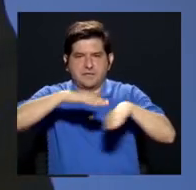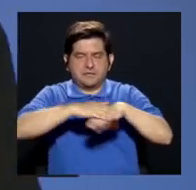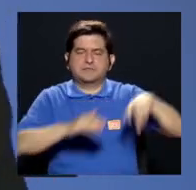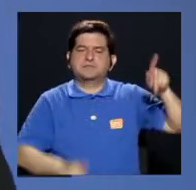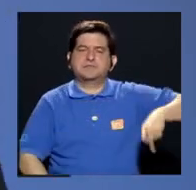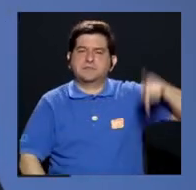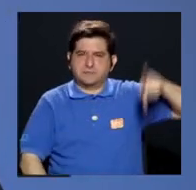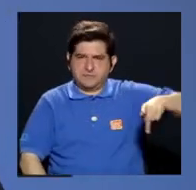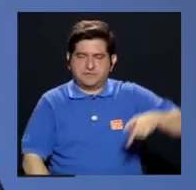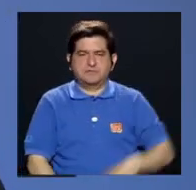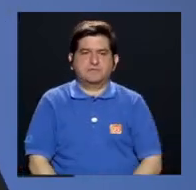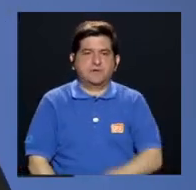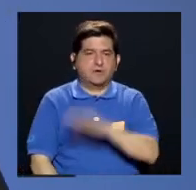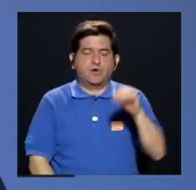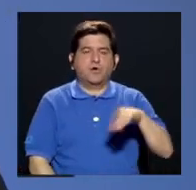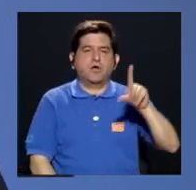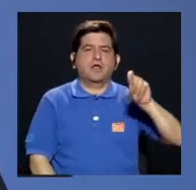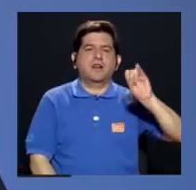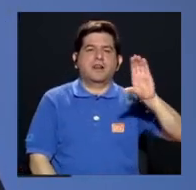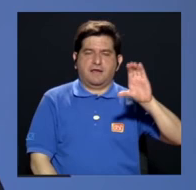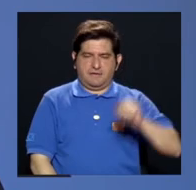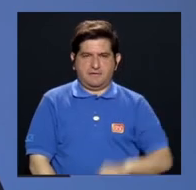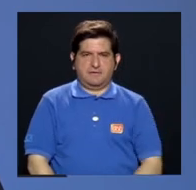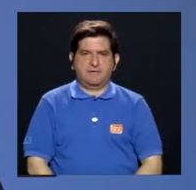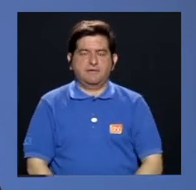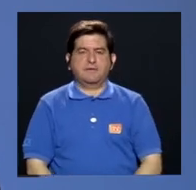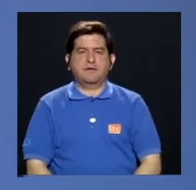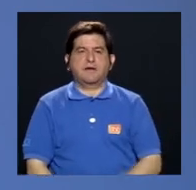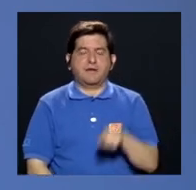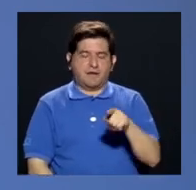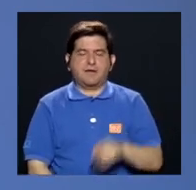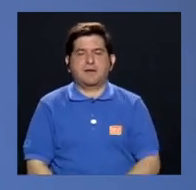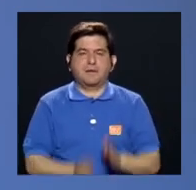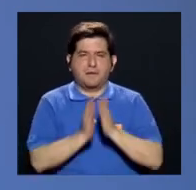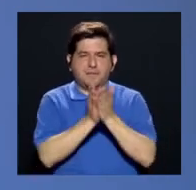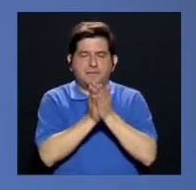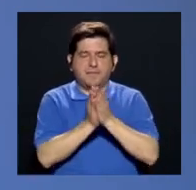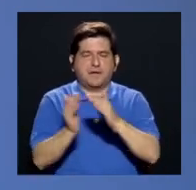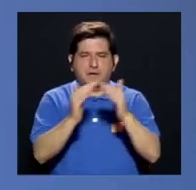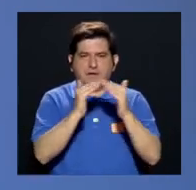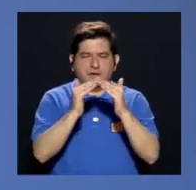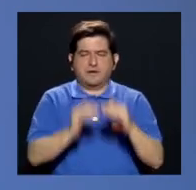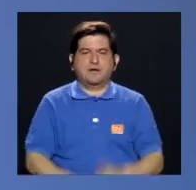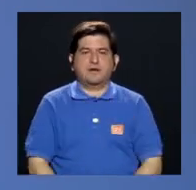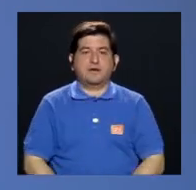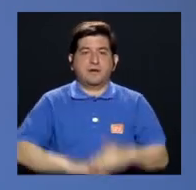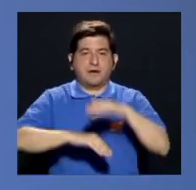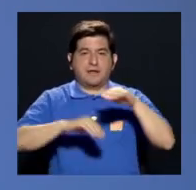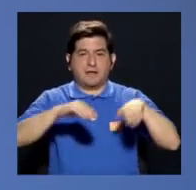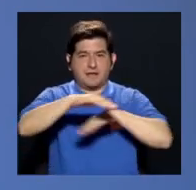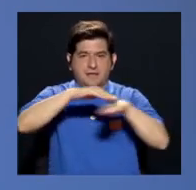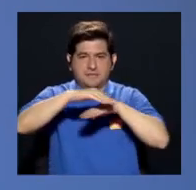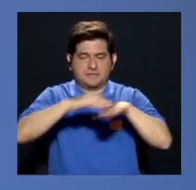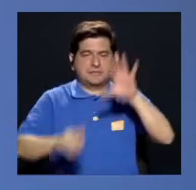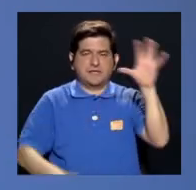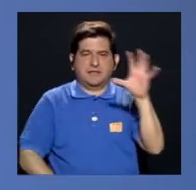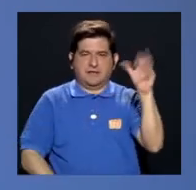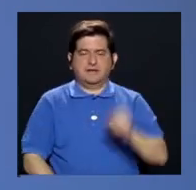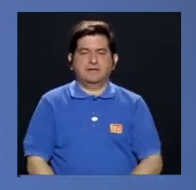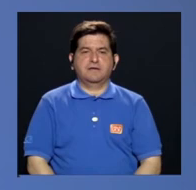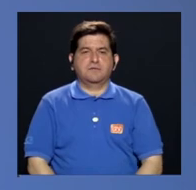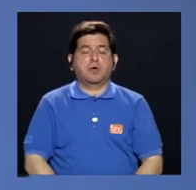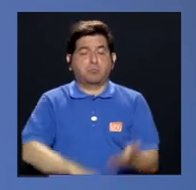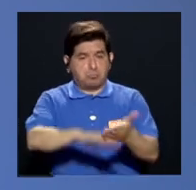del Pacífico y la licenciatura en Marina Civil en la sede del Caribe.